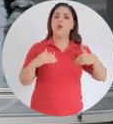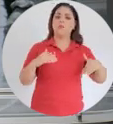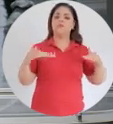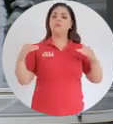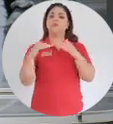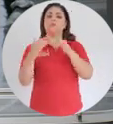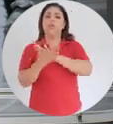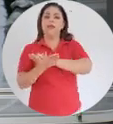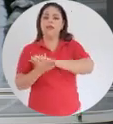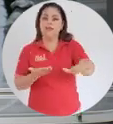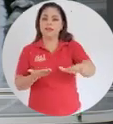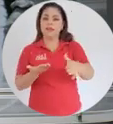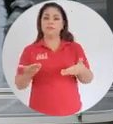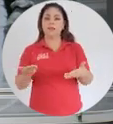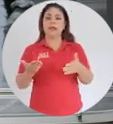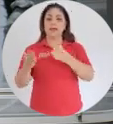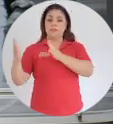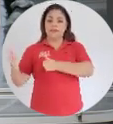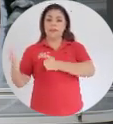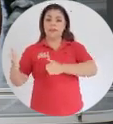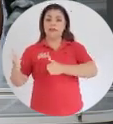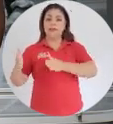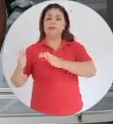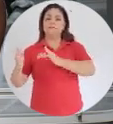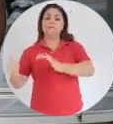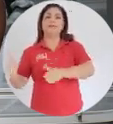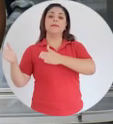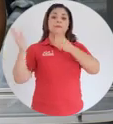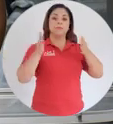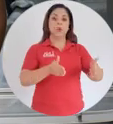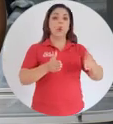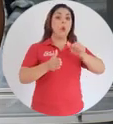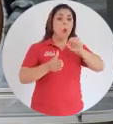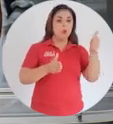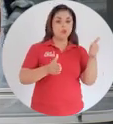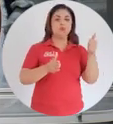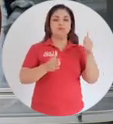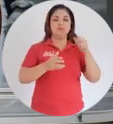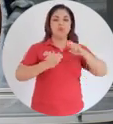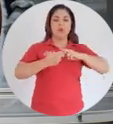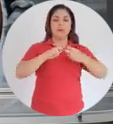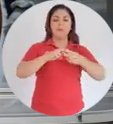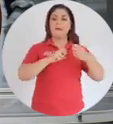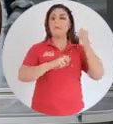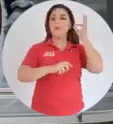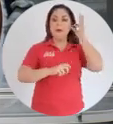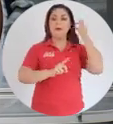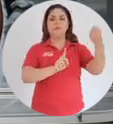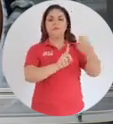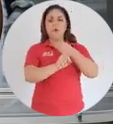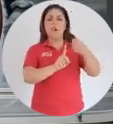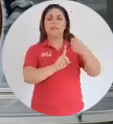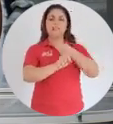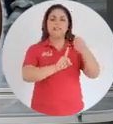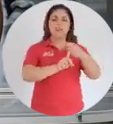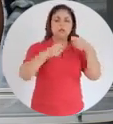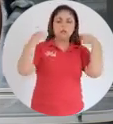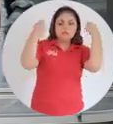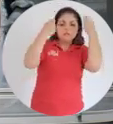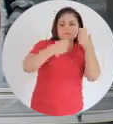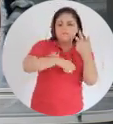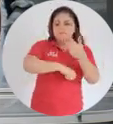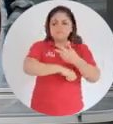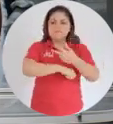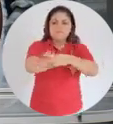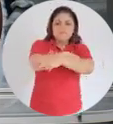vida estables, dignas, y por otra parte, vinculado al crimen organizado, la